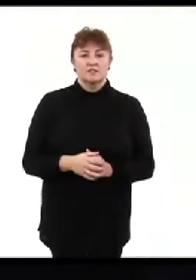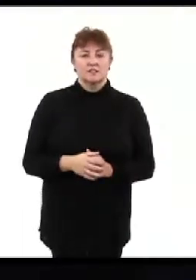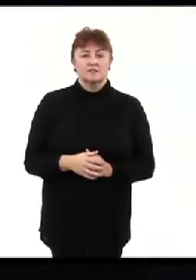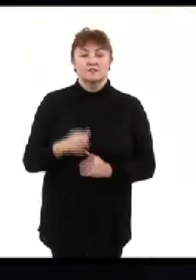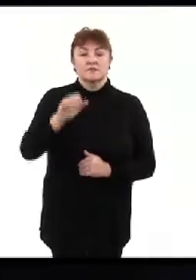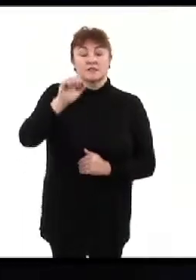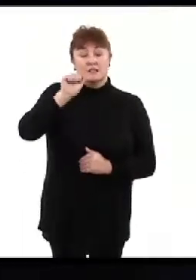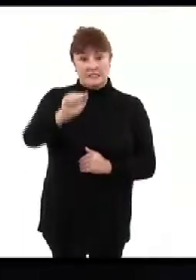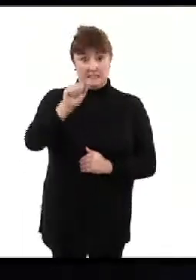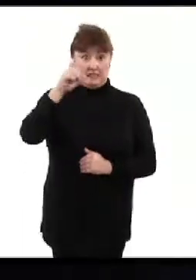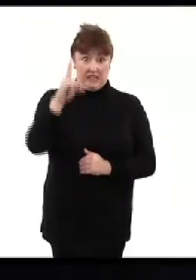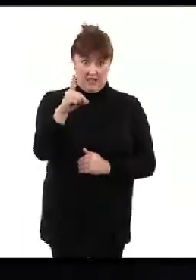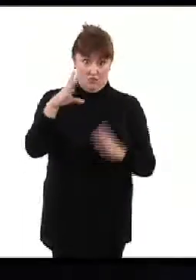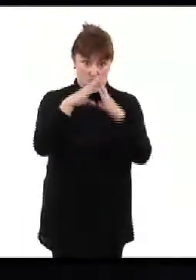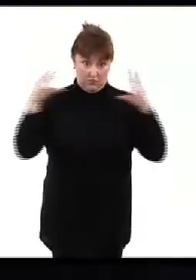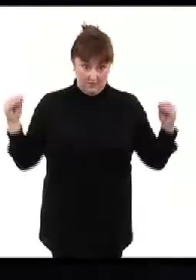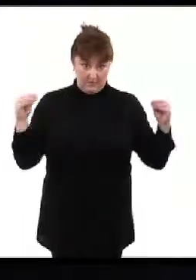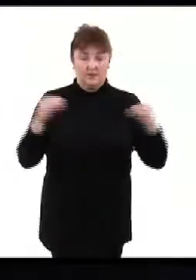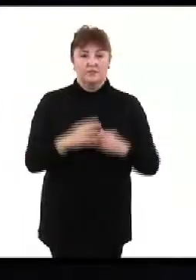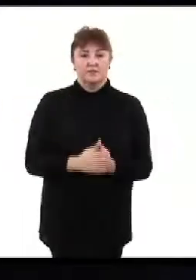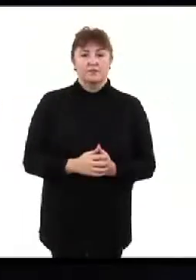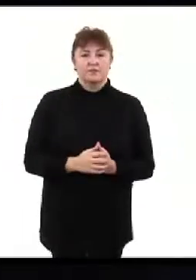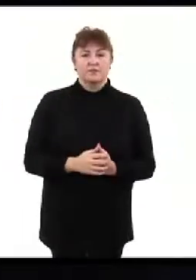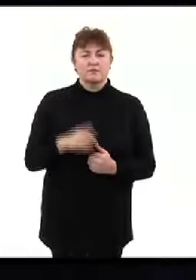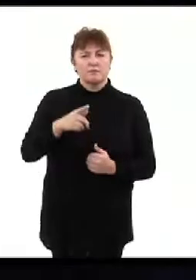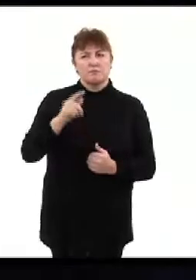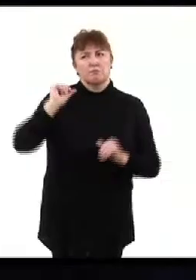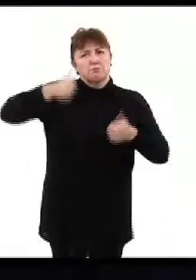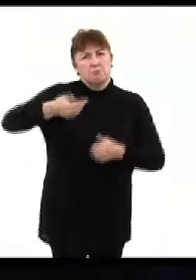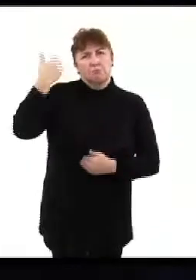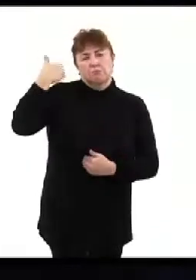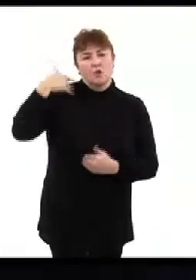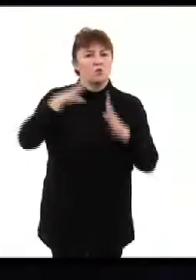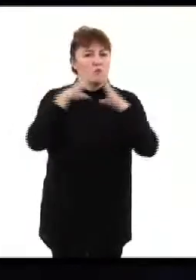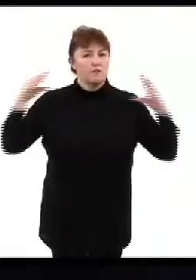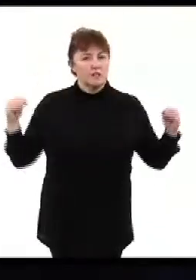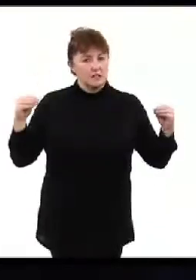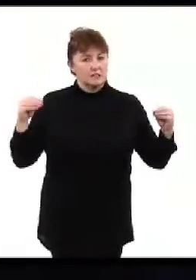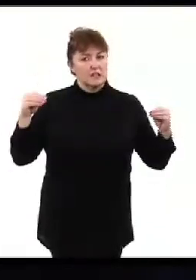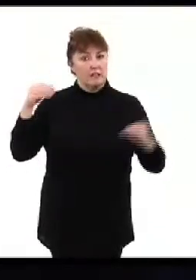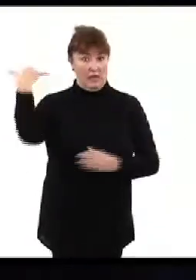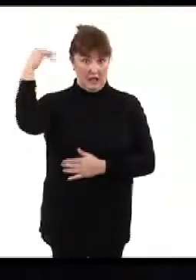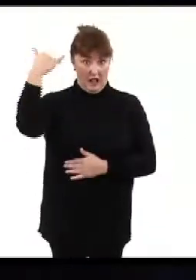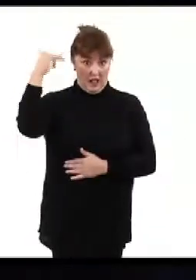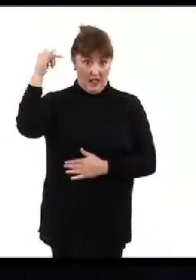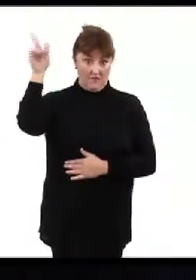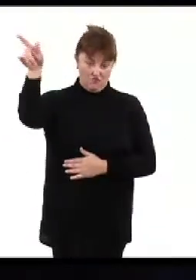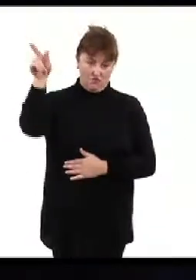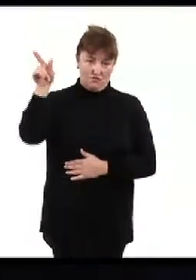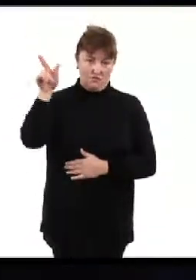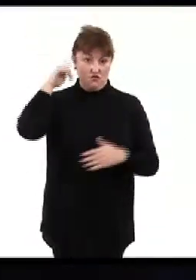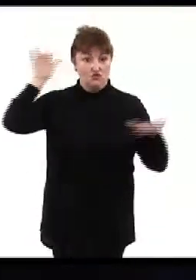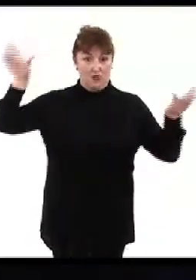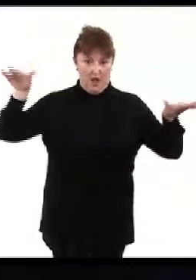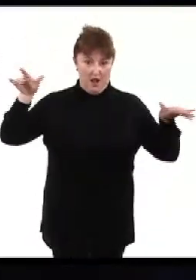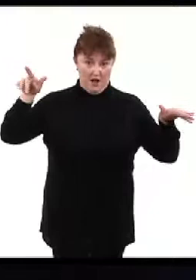State University. Previamente realizó su carrera en la Universidad de California, en Los Ángeles, allí se